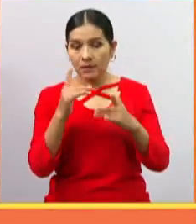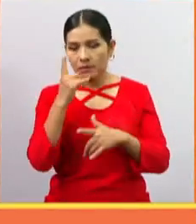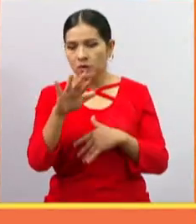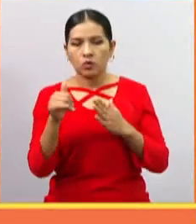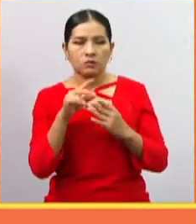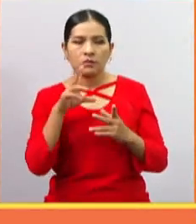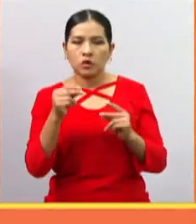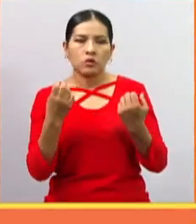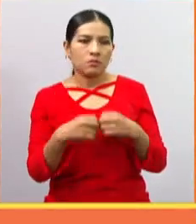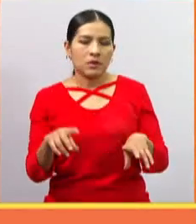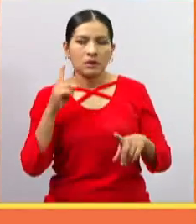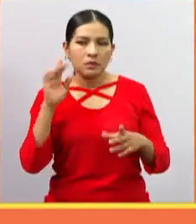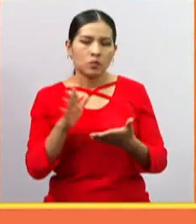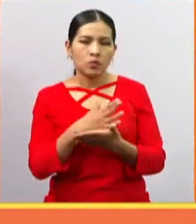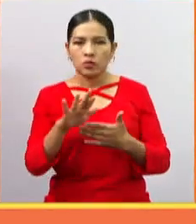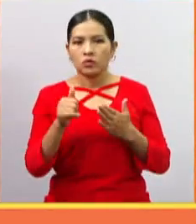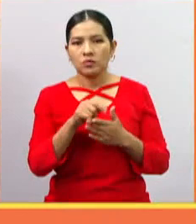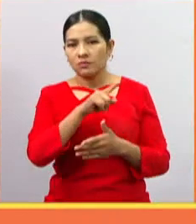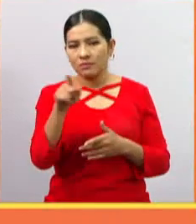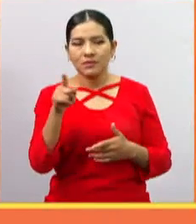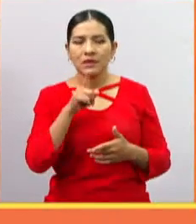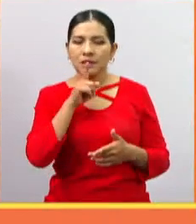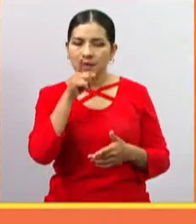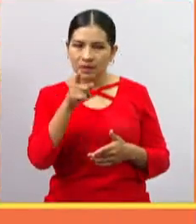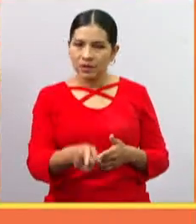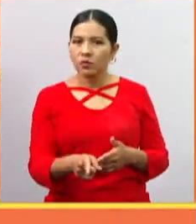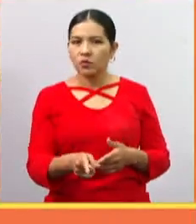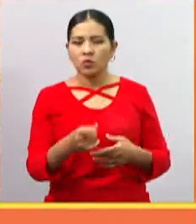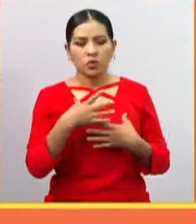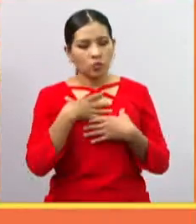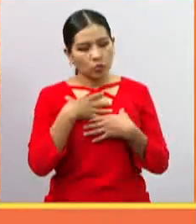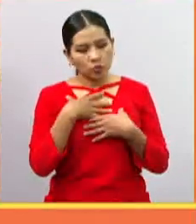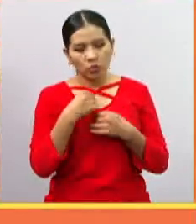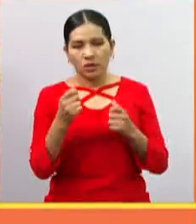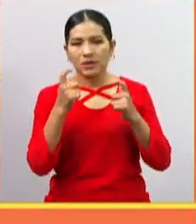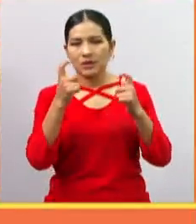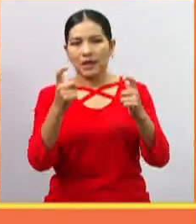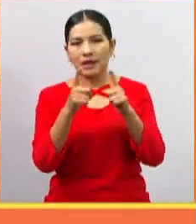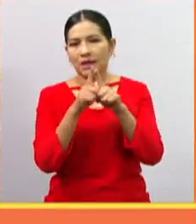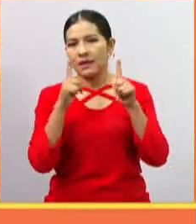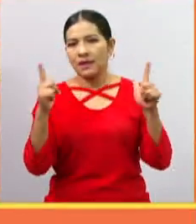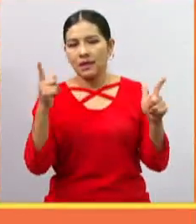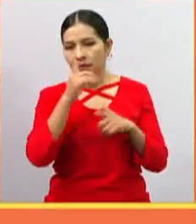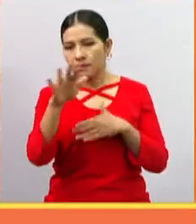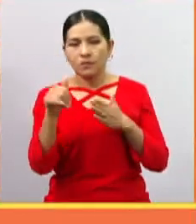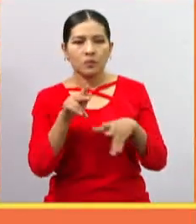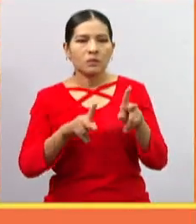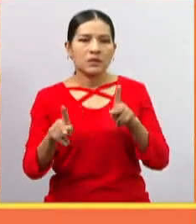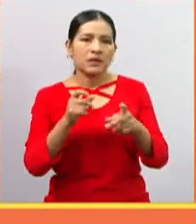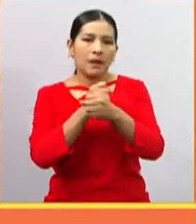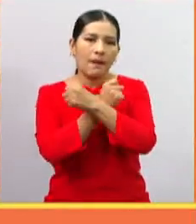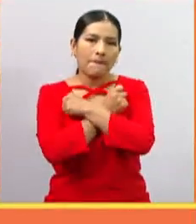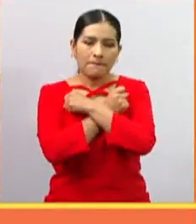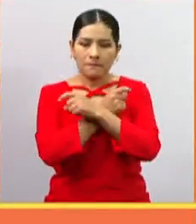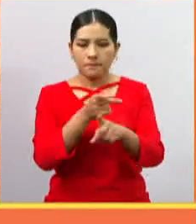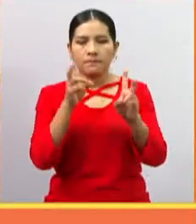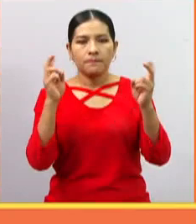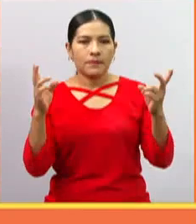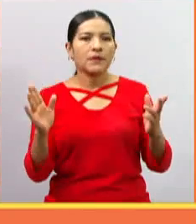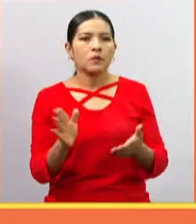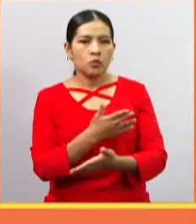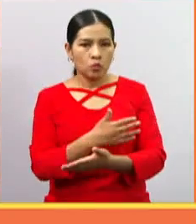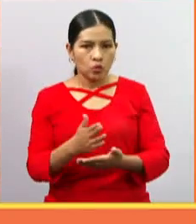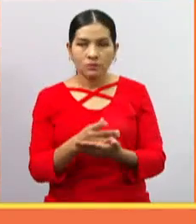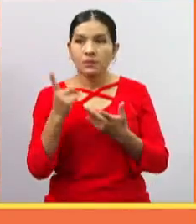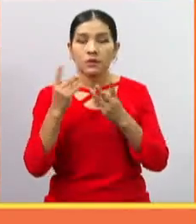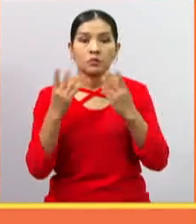perderse este concierto, que estoy segura es un regalo enorme para todos los que amamos este tipo de música. Muchísimas